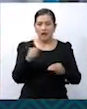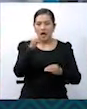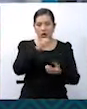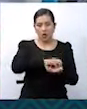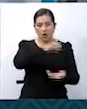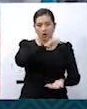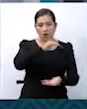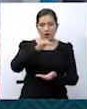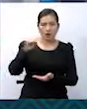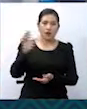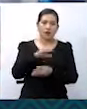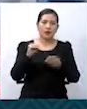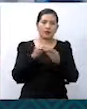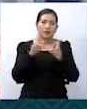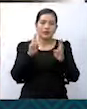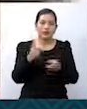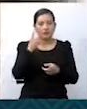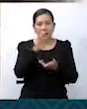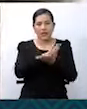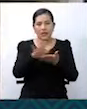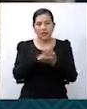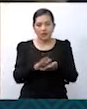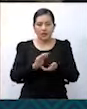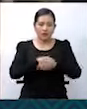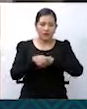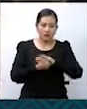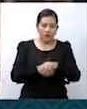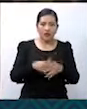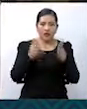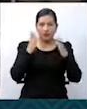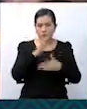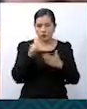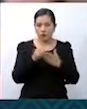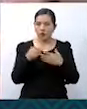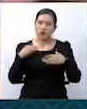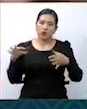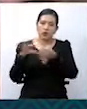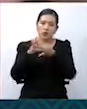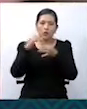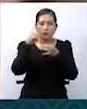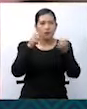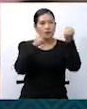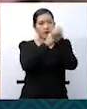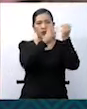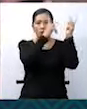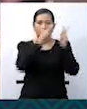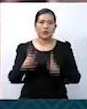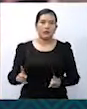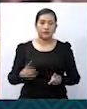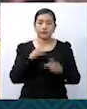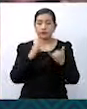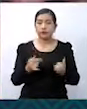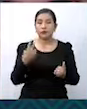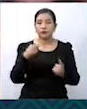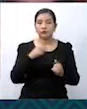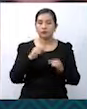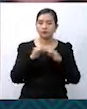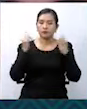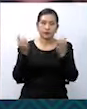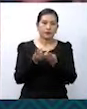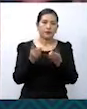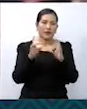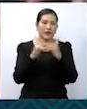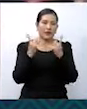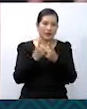embotelladas y vituallas como ayuda solidaria en la campaña Unidos por Pando. Nosotros como Comando Departamental apelamos a la buena